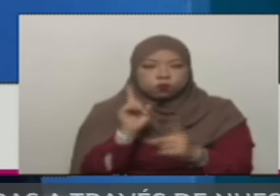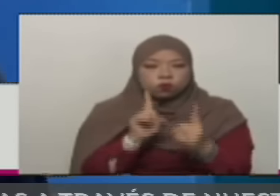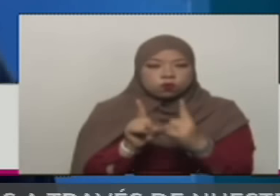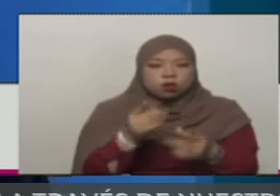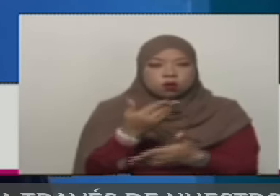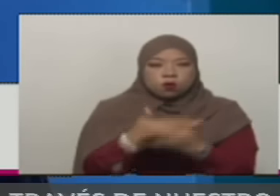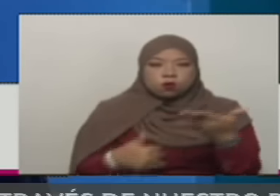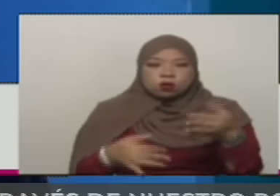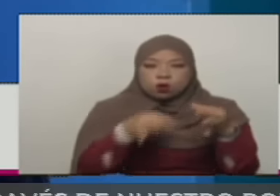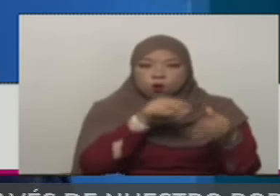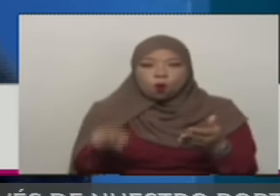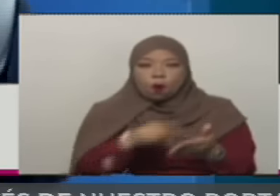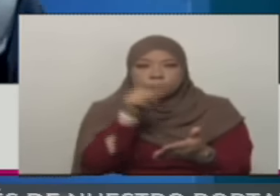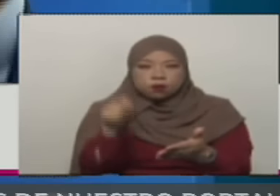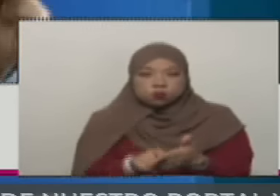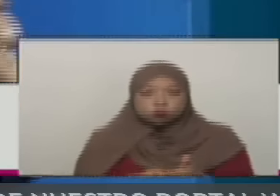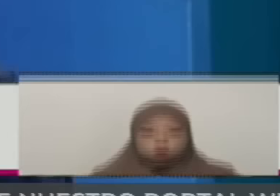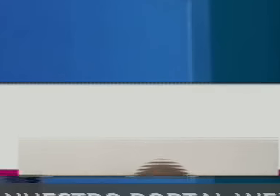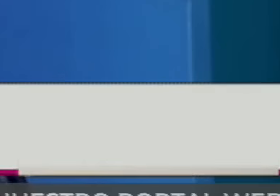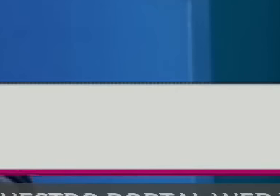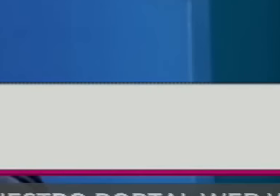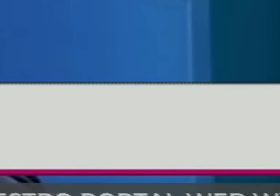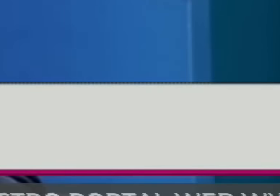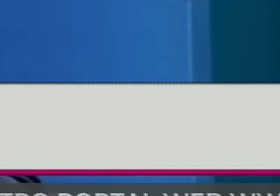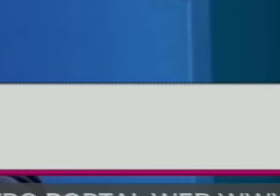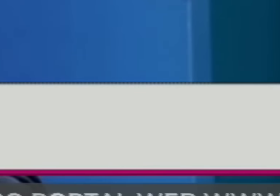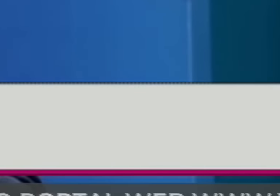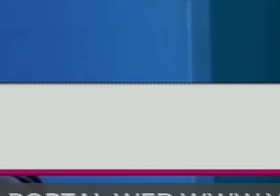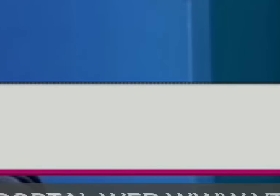fichas completas aquí y con las fichas completas allá.